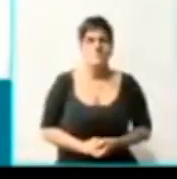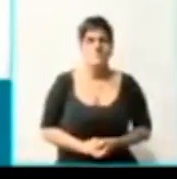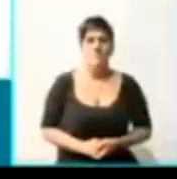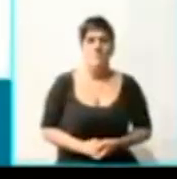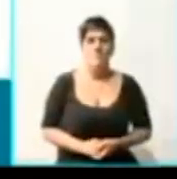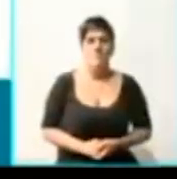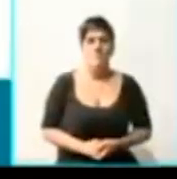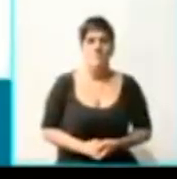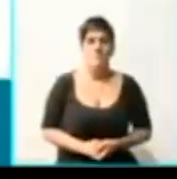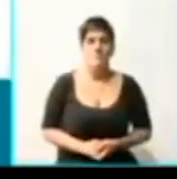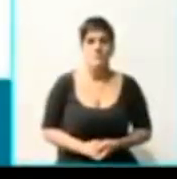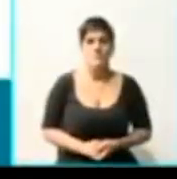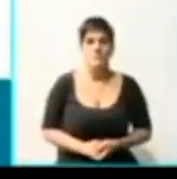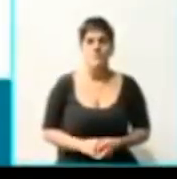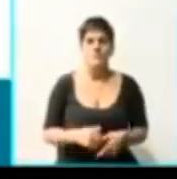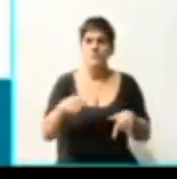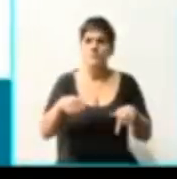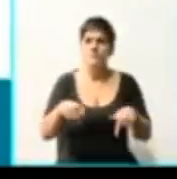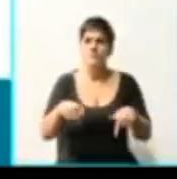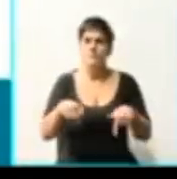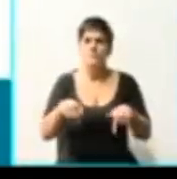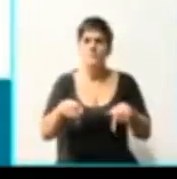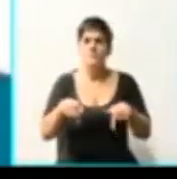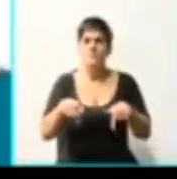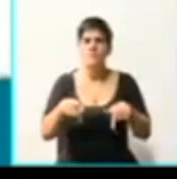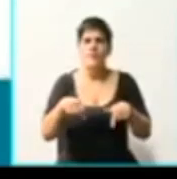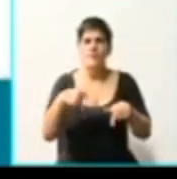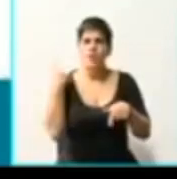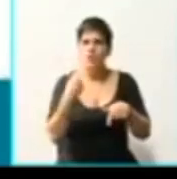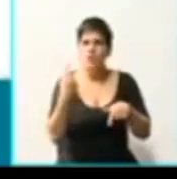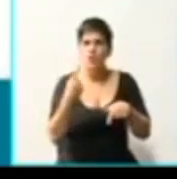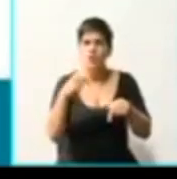¿En qué contexto discutimos esto?